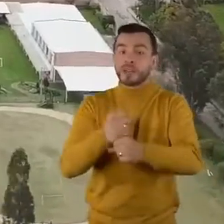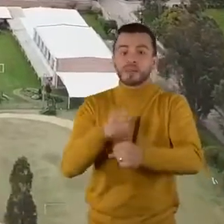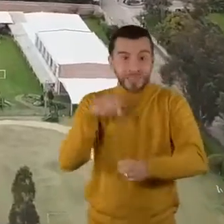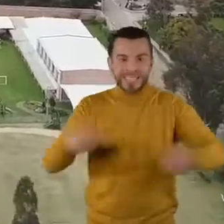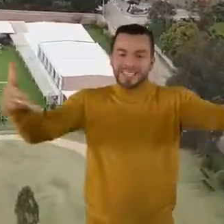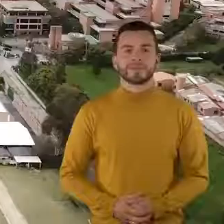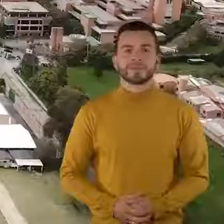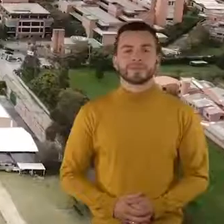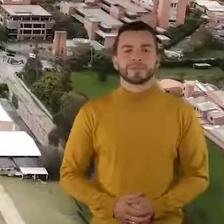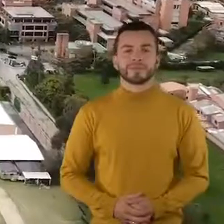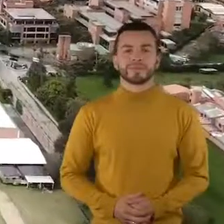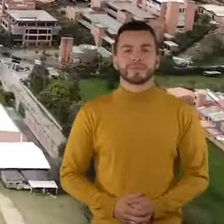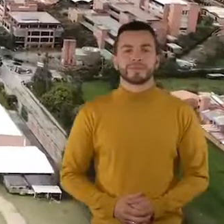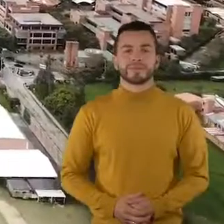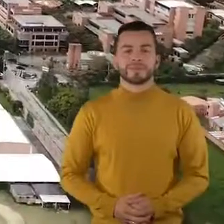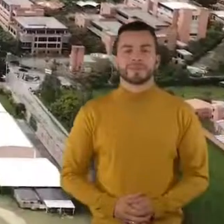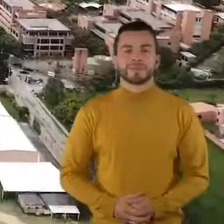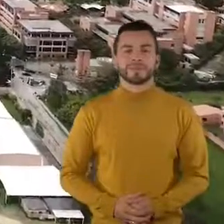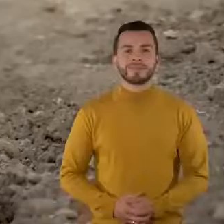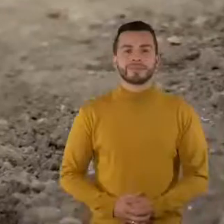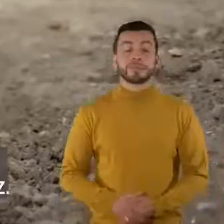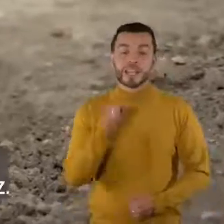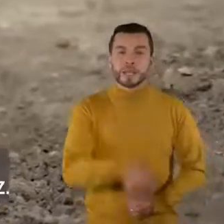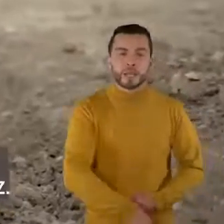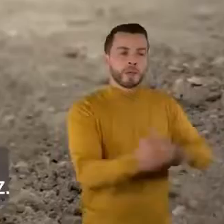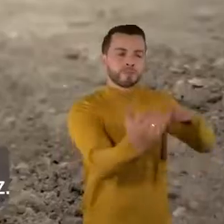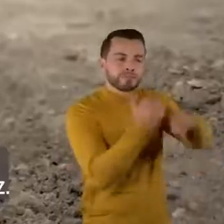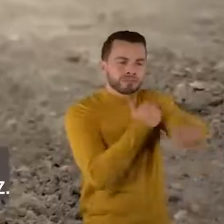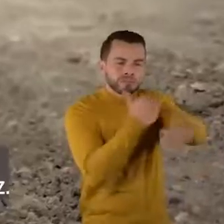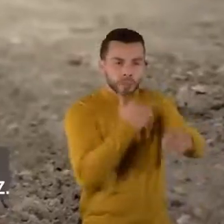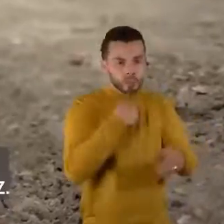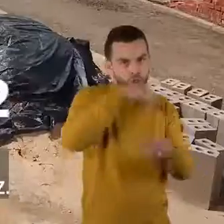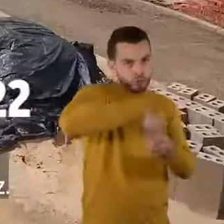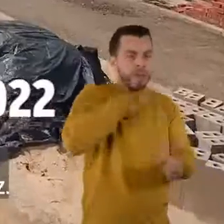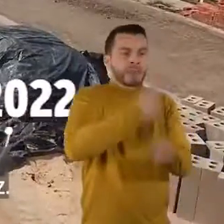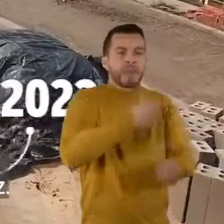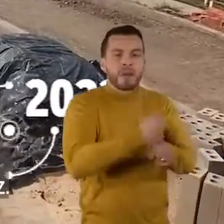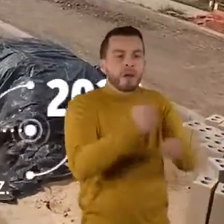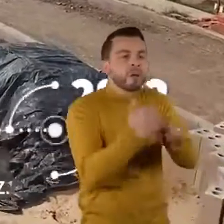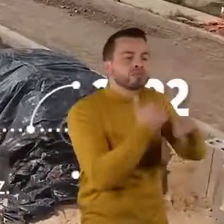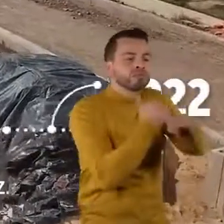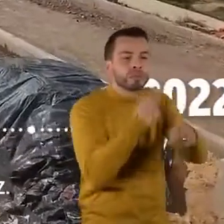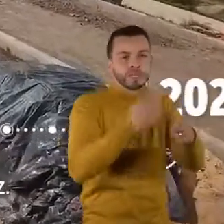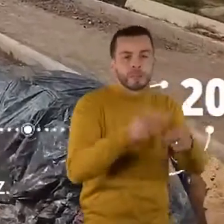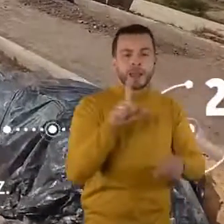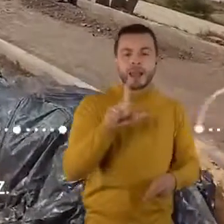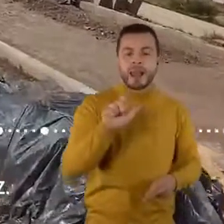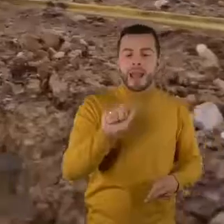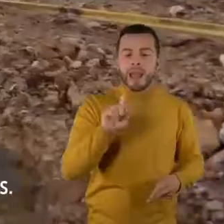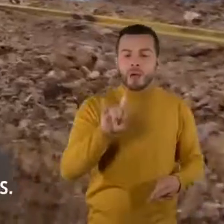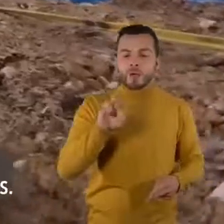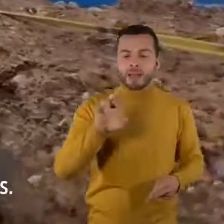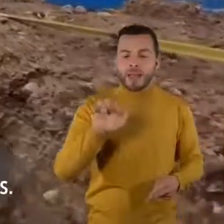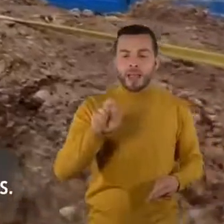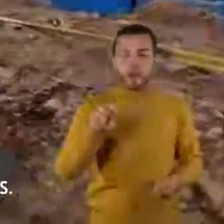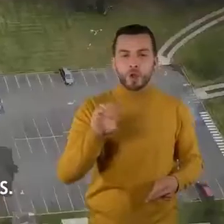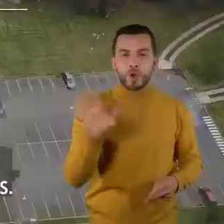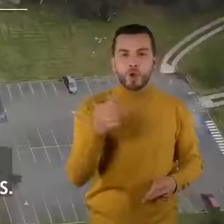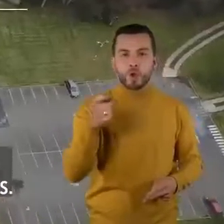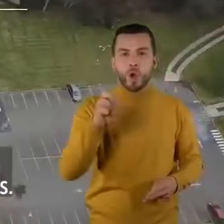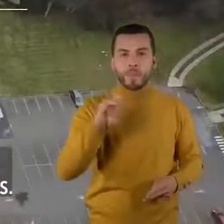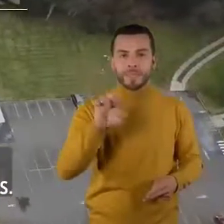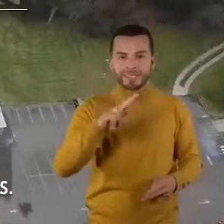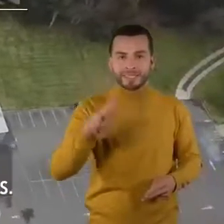127 sentido oriente con la avenida el rincón y uno curvo que servirá para que los vehículos giren hacia el costado oriental para